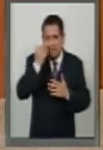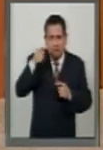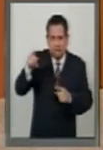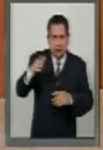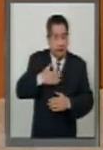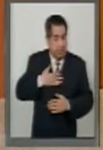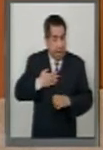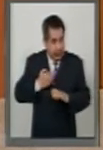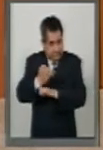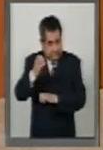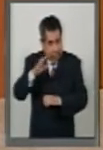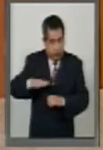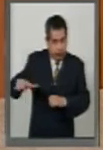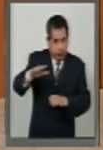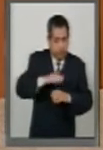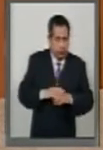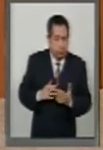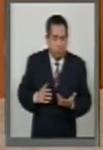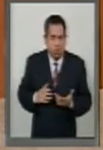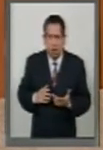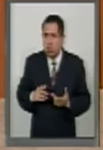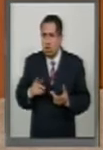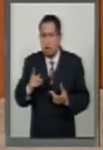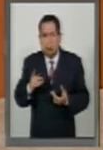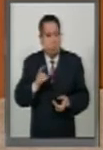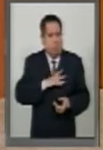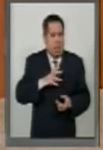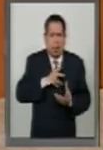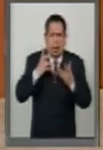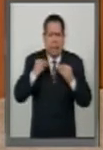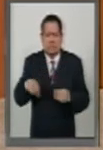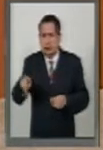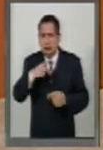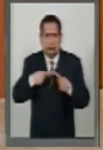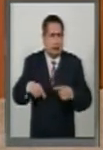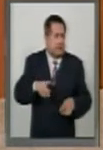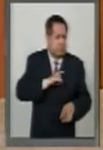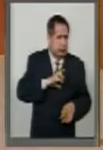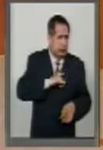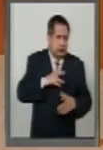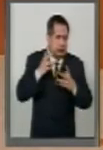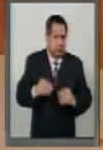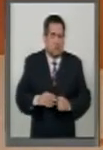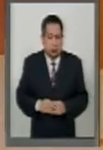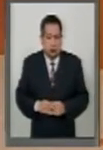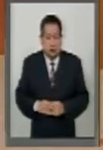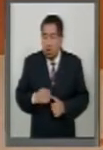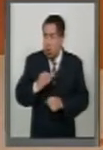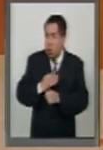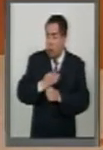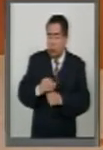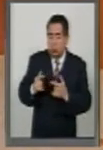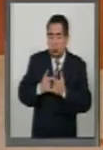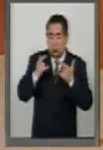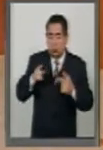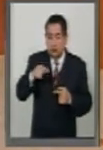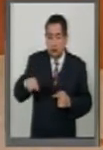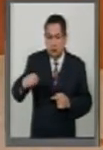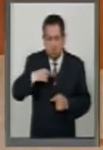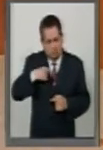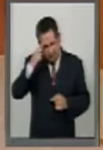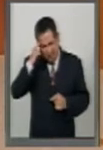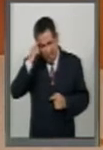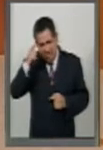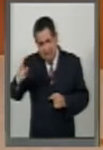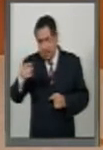estado que ya no tiene dónde esconder el miedo. En este momento de la historia se ocupa